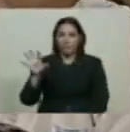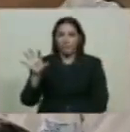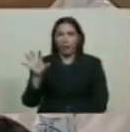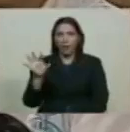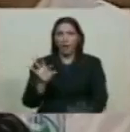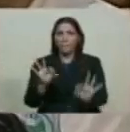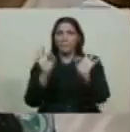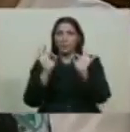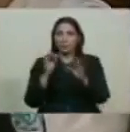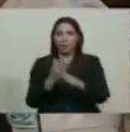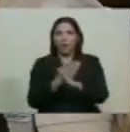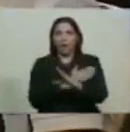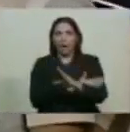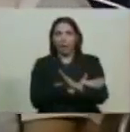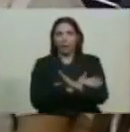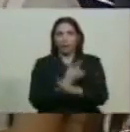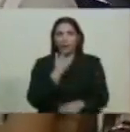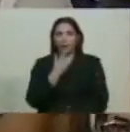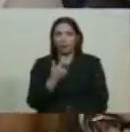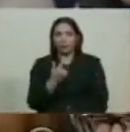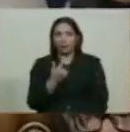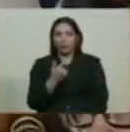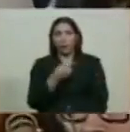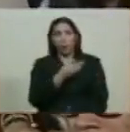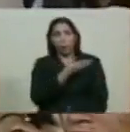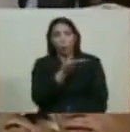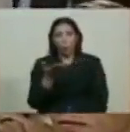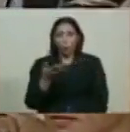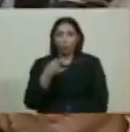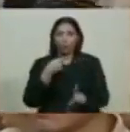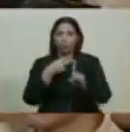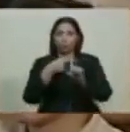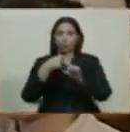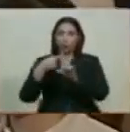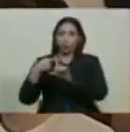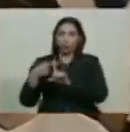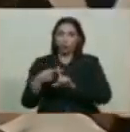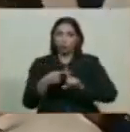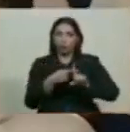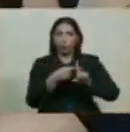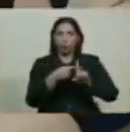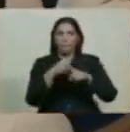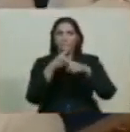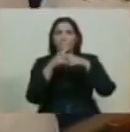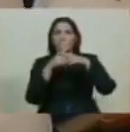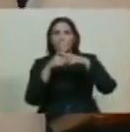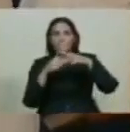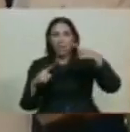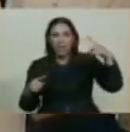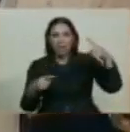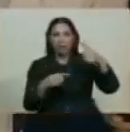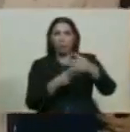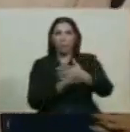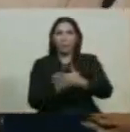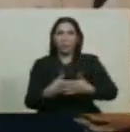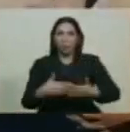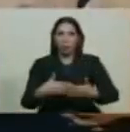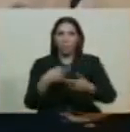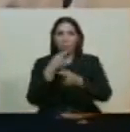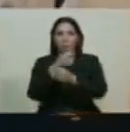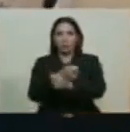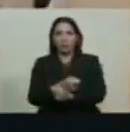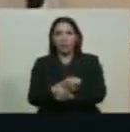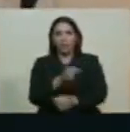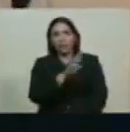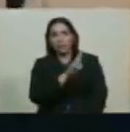antes mencioné. Ustedes se suman, muchachos y muchachas, al 500.000 de bachilleres que la República Bolivariana de